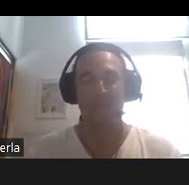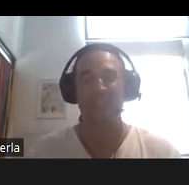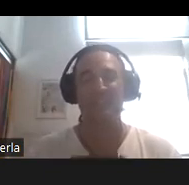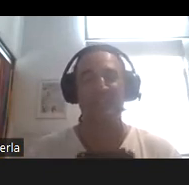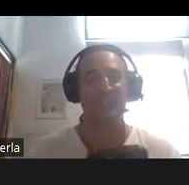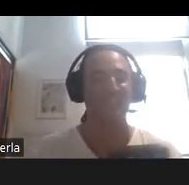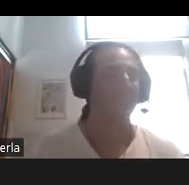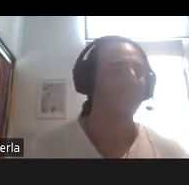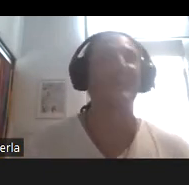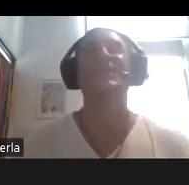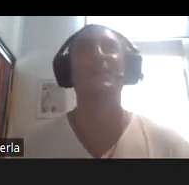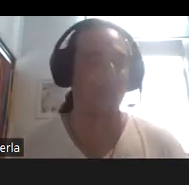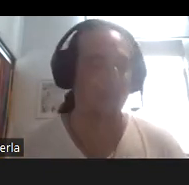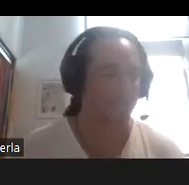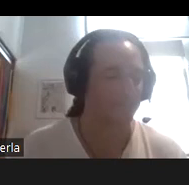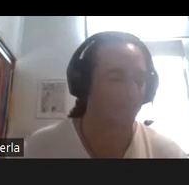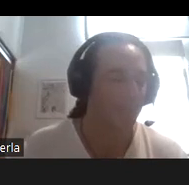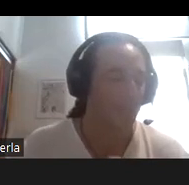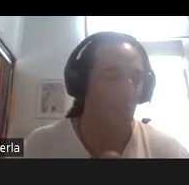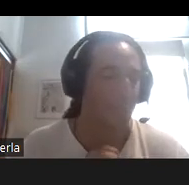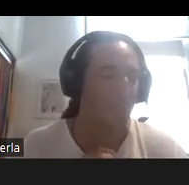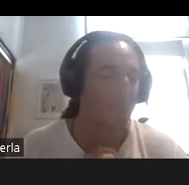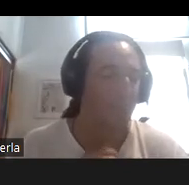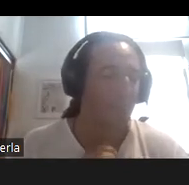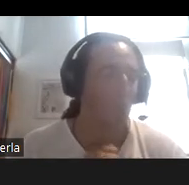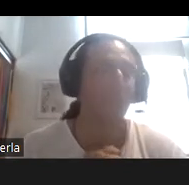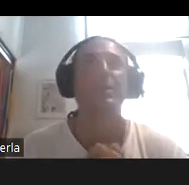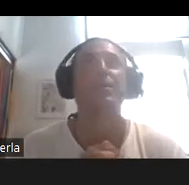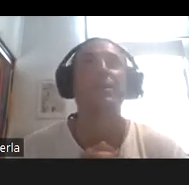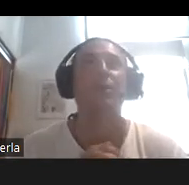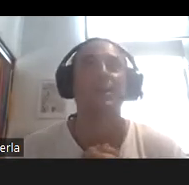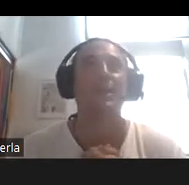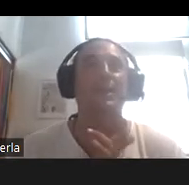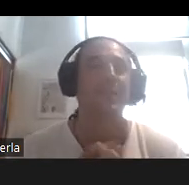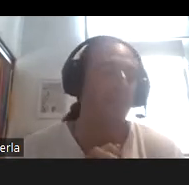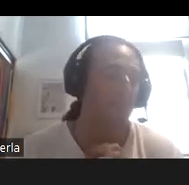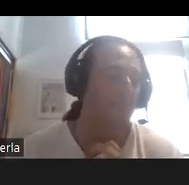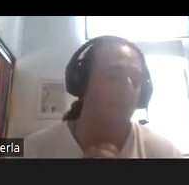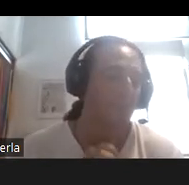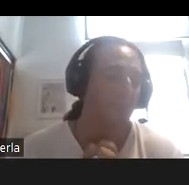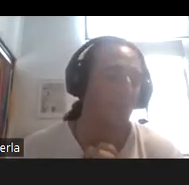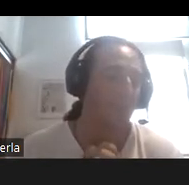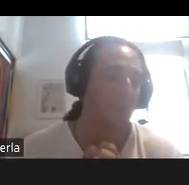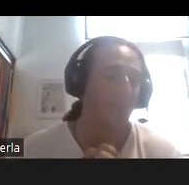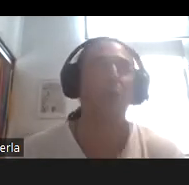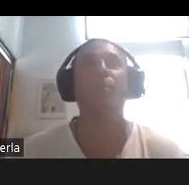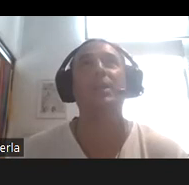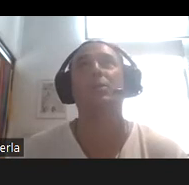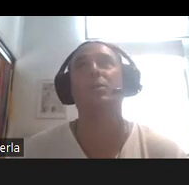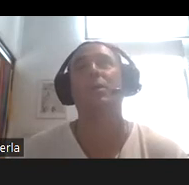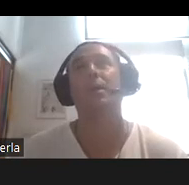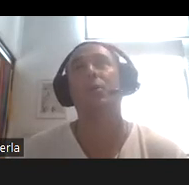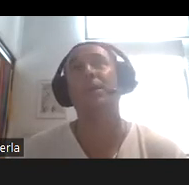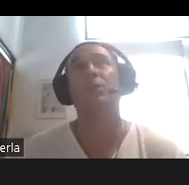pues nos gusta tanto que a veces no paramos. Lo primero es todo ese concepto de los incentivos, ¿no? Y en el